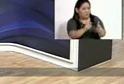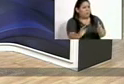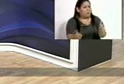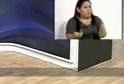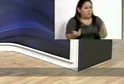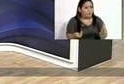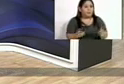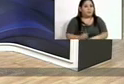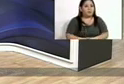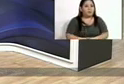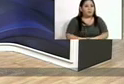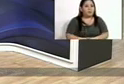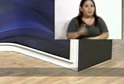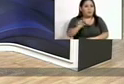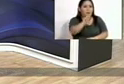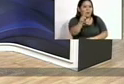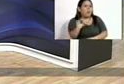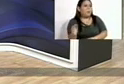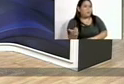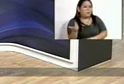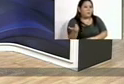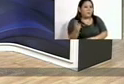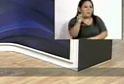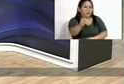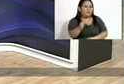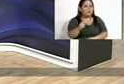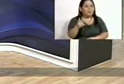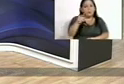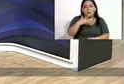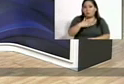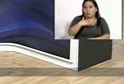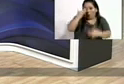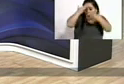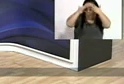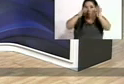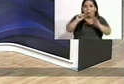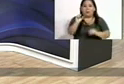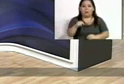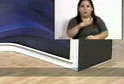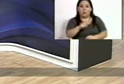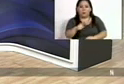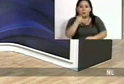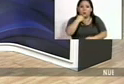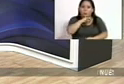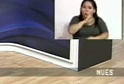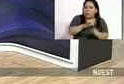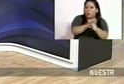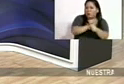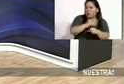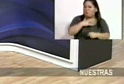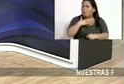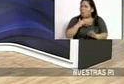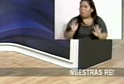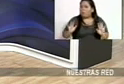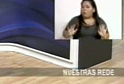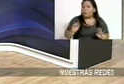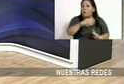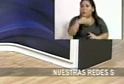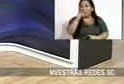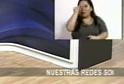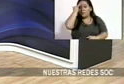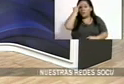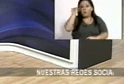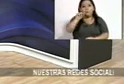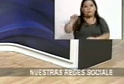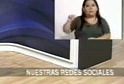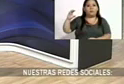cuesta tanto conocer cuáles son los síntomas de una enfermedad, doctor? Una enfermedad por ahora que estamos hablando de esto que conocemos como el